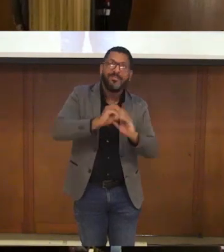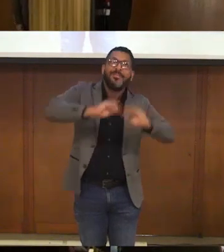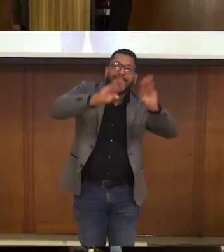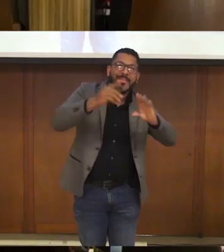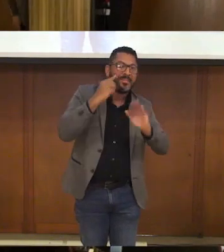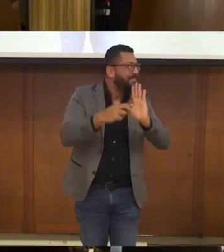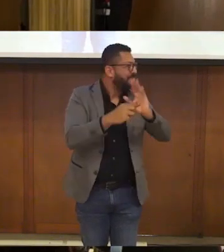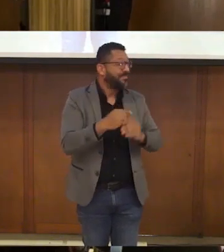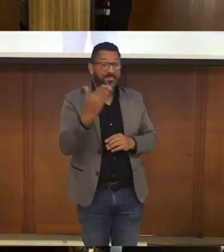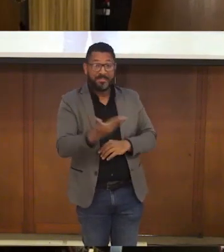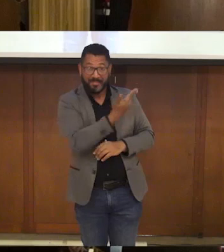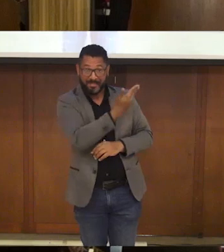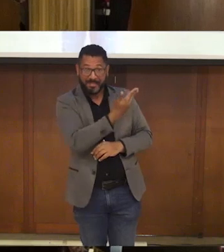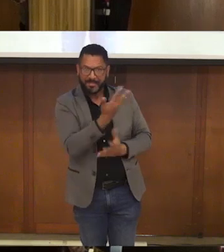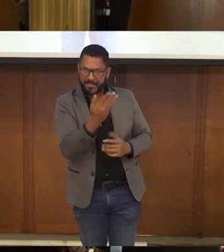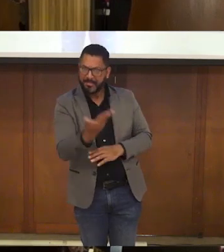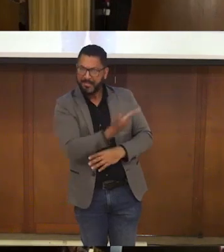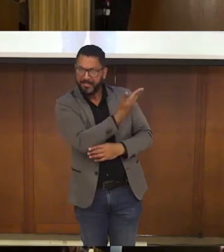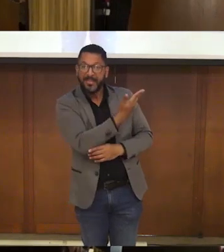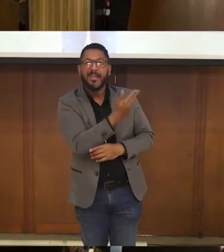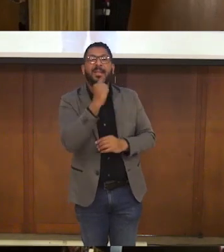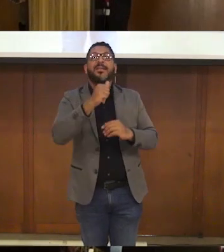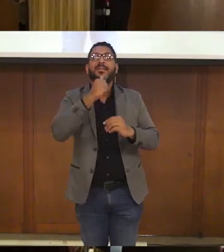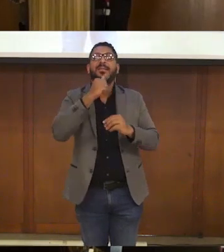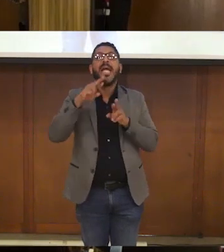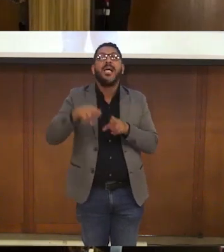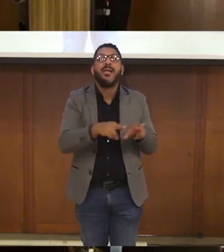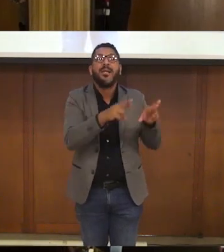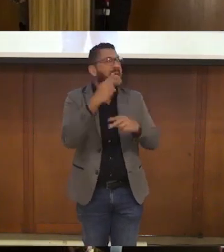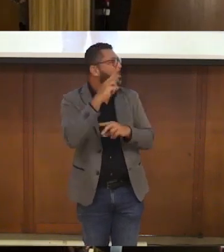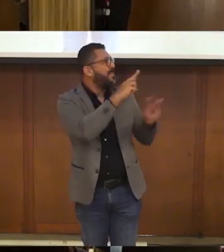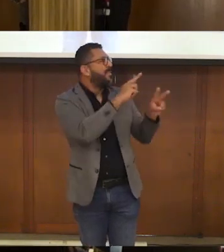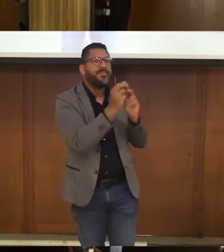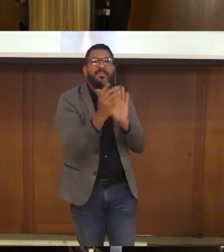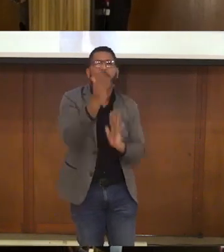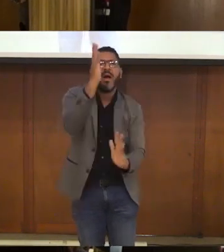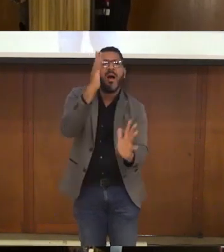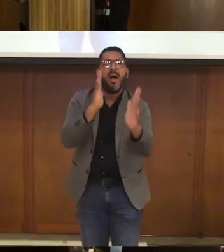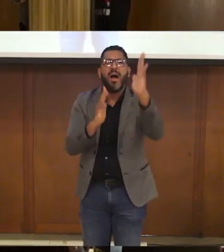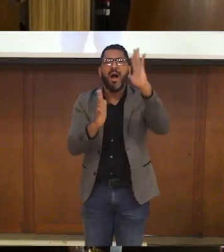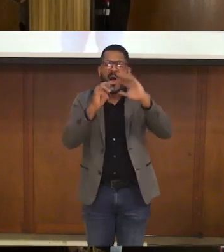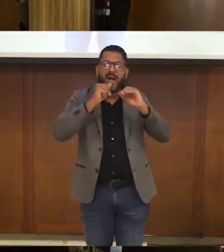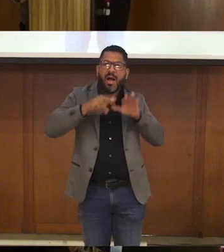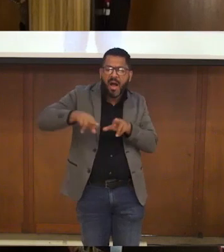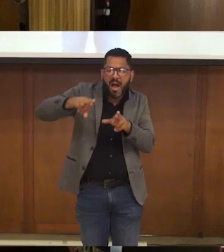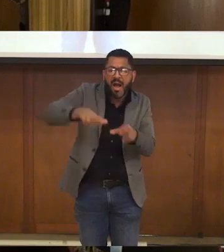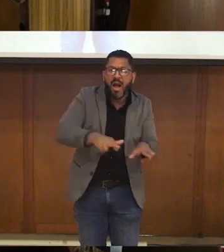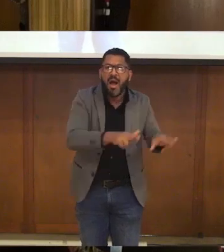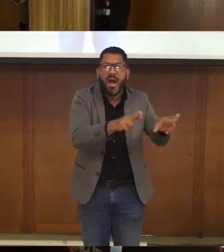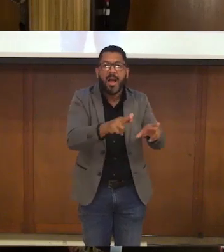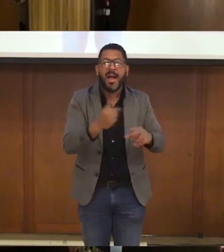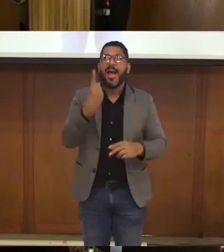podemos. Estas imágenes que ven son los ríos. Los ríos, miren la vegetación, el